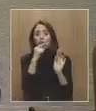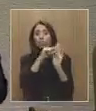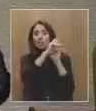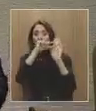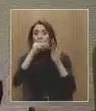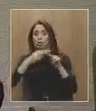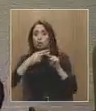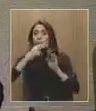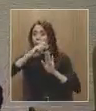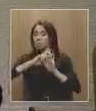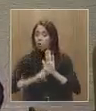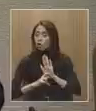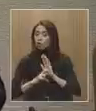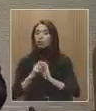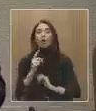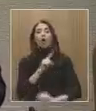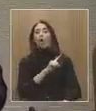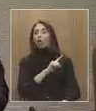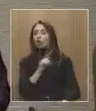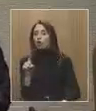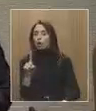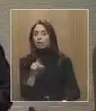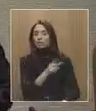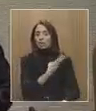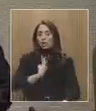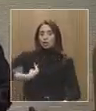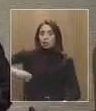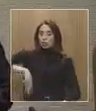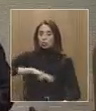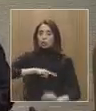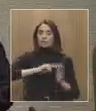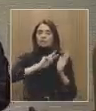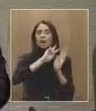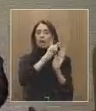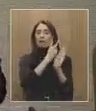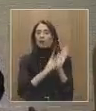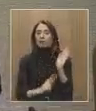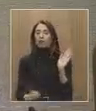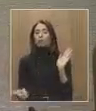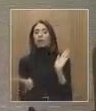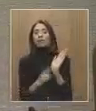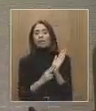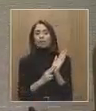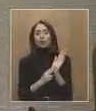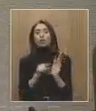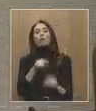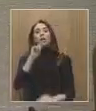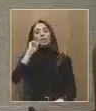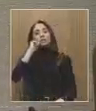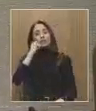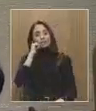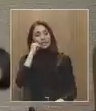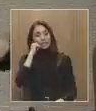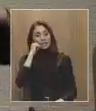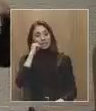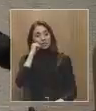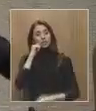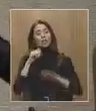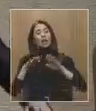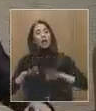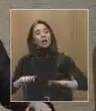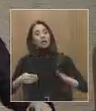proyecto. No es de ninguna manera nuestra reforma tributaria, y eso significa que